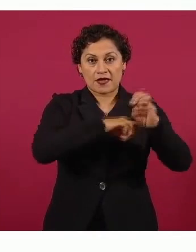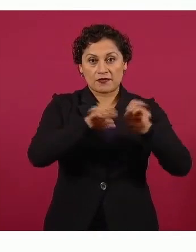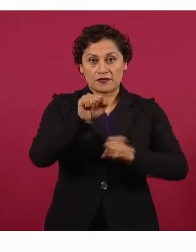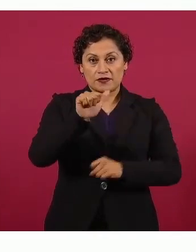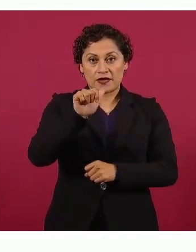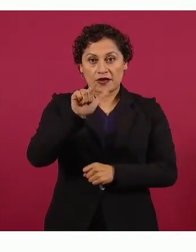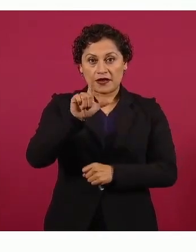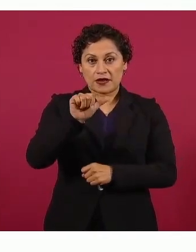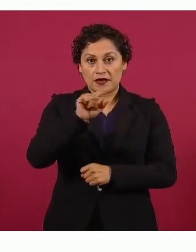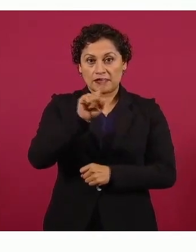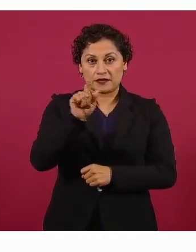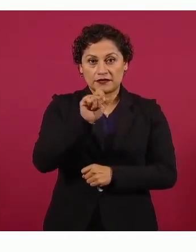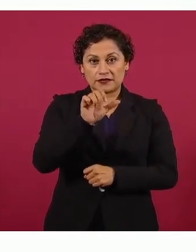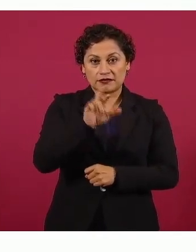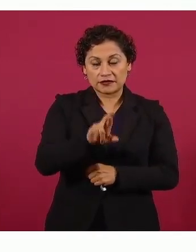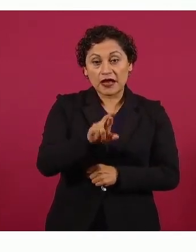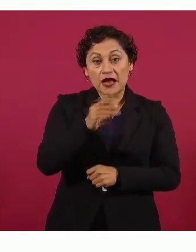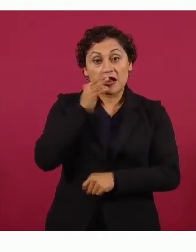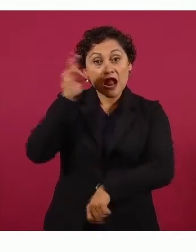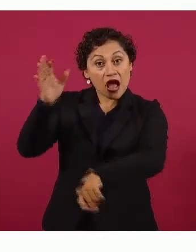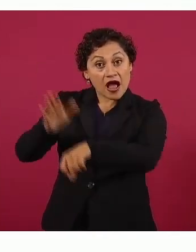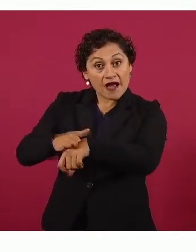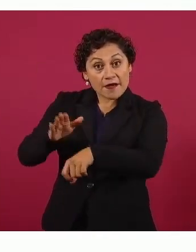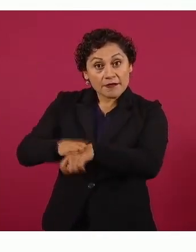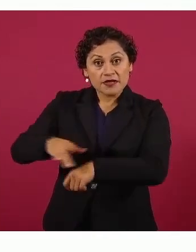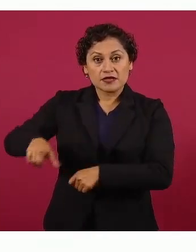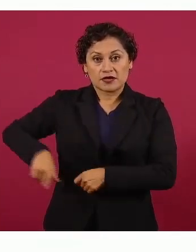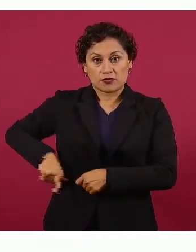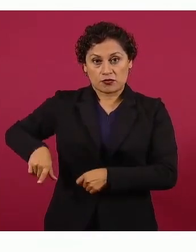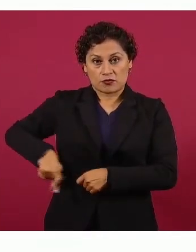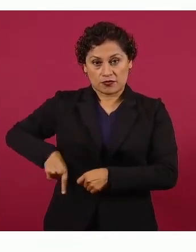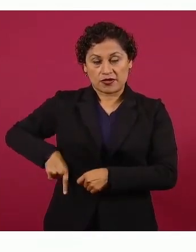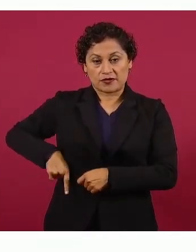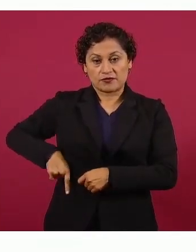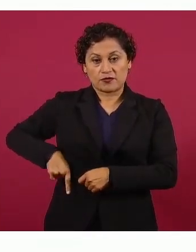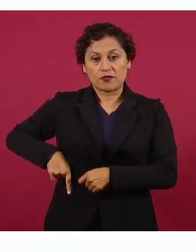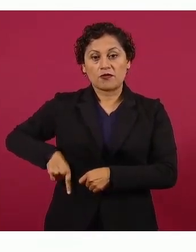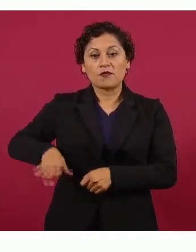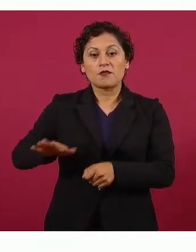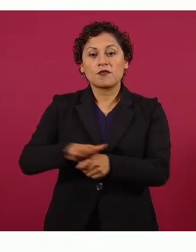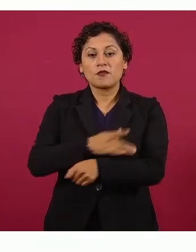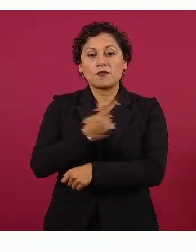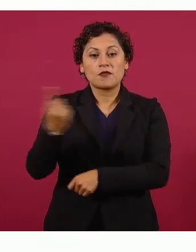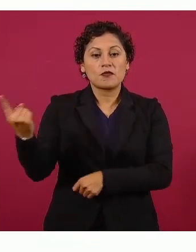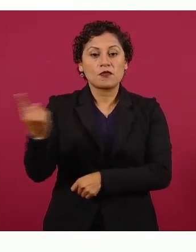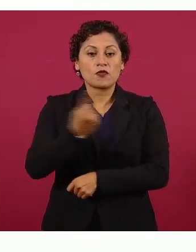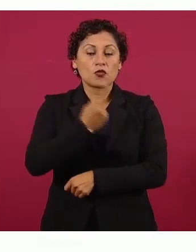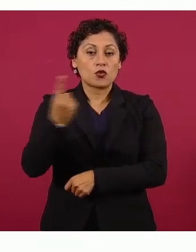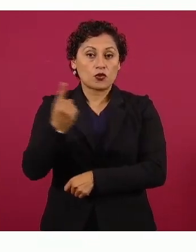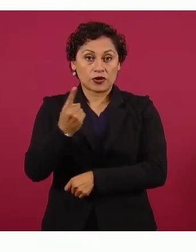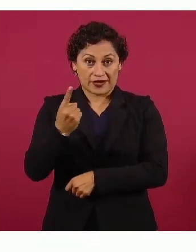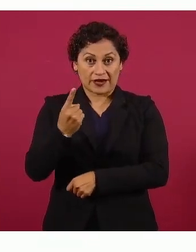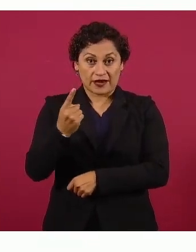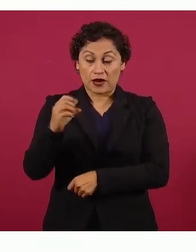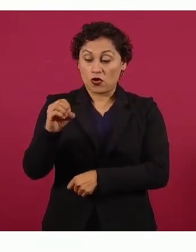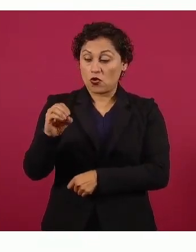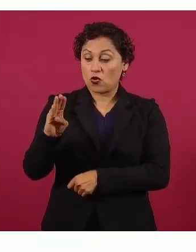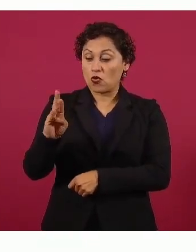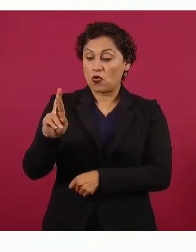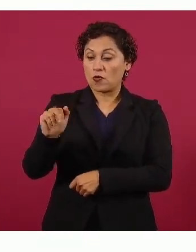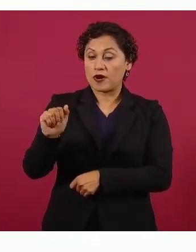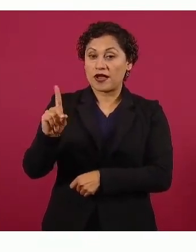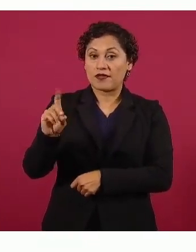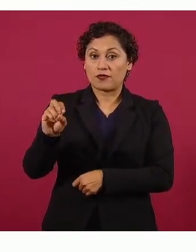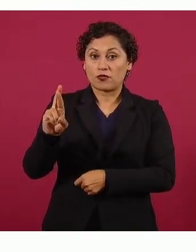gobierno que la secta obradorista está usando dinero del